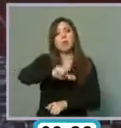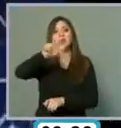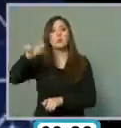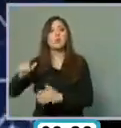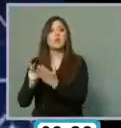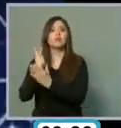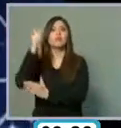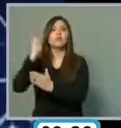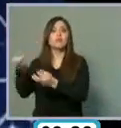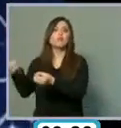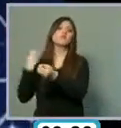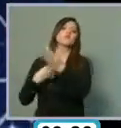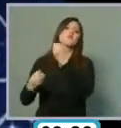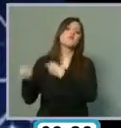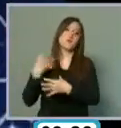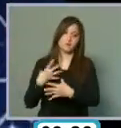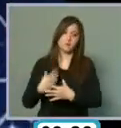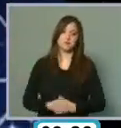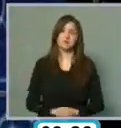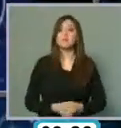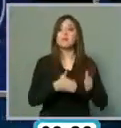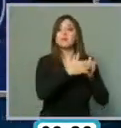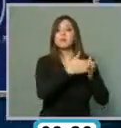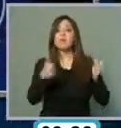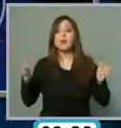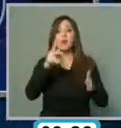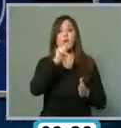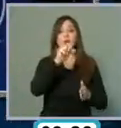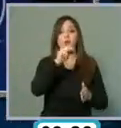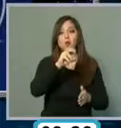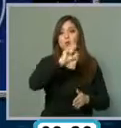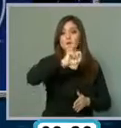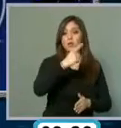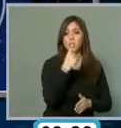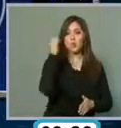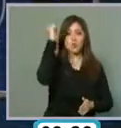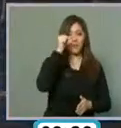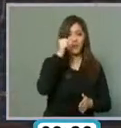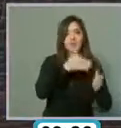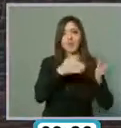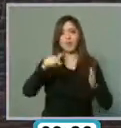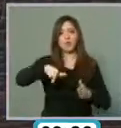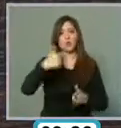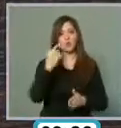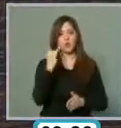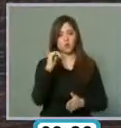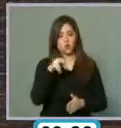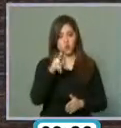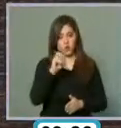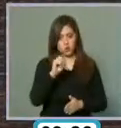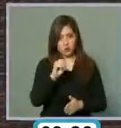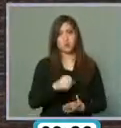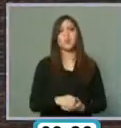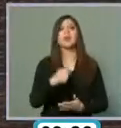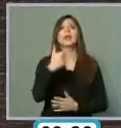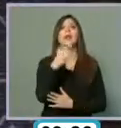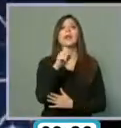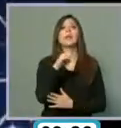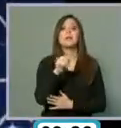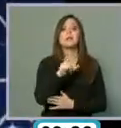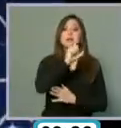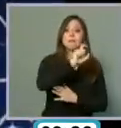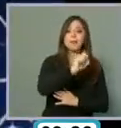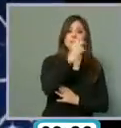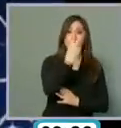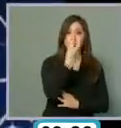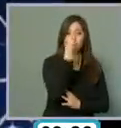21 de abril al 12 de junio, es el mejor momento para sembrar. Tauro. Géminis, del 22 de mayo